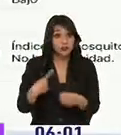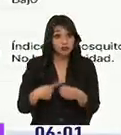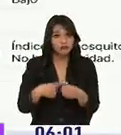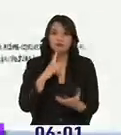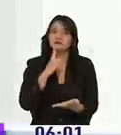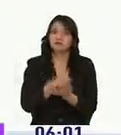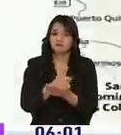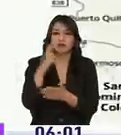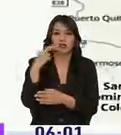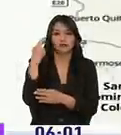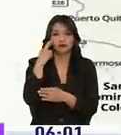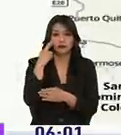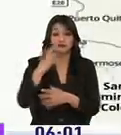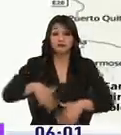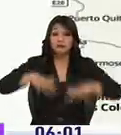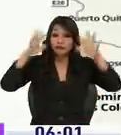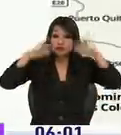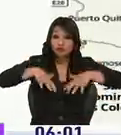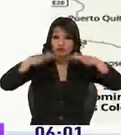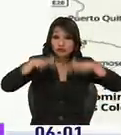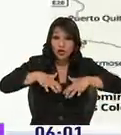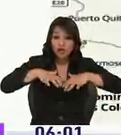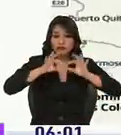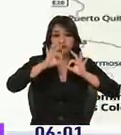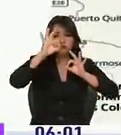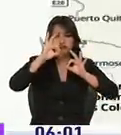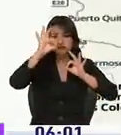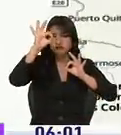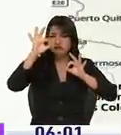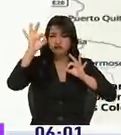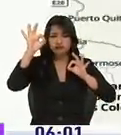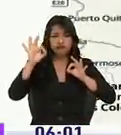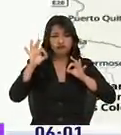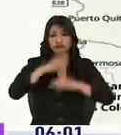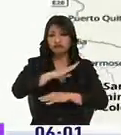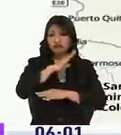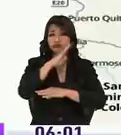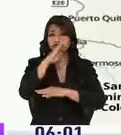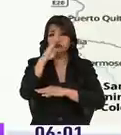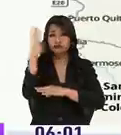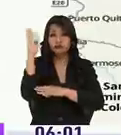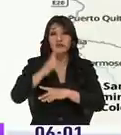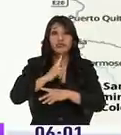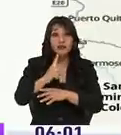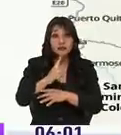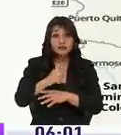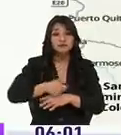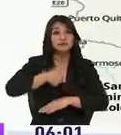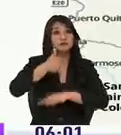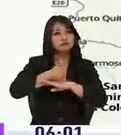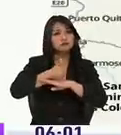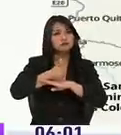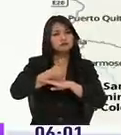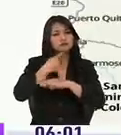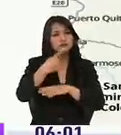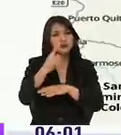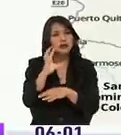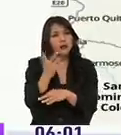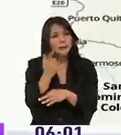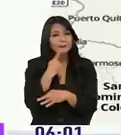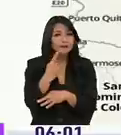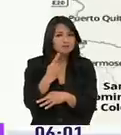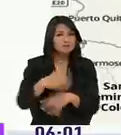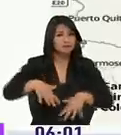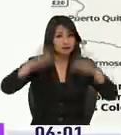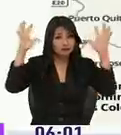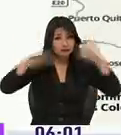El frío nos... Y el índice de lluvias, mucha atención, pues sobre el índice de paraguas que dice la autoridad, pues no hay